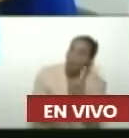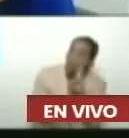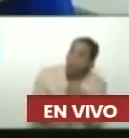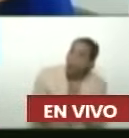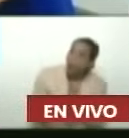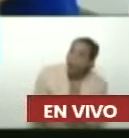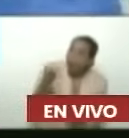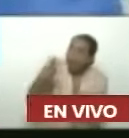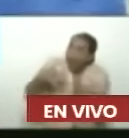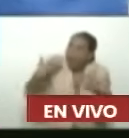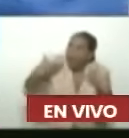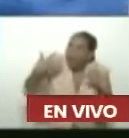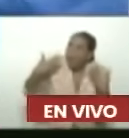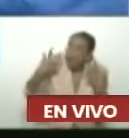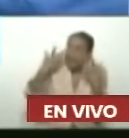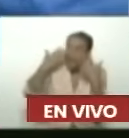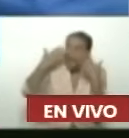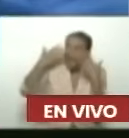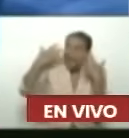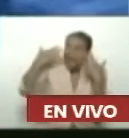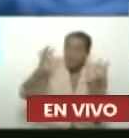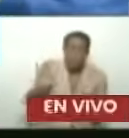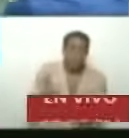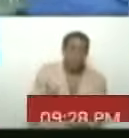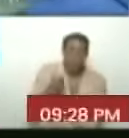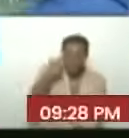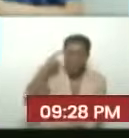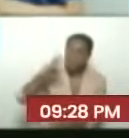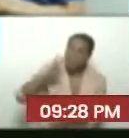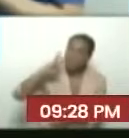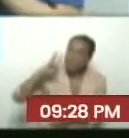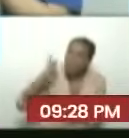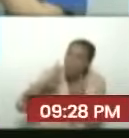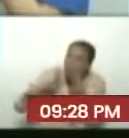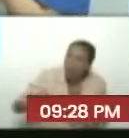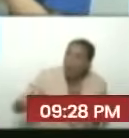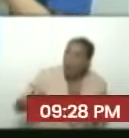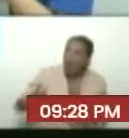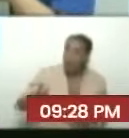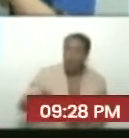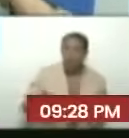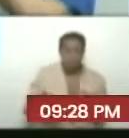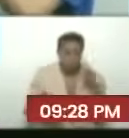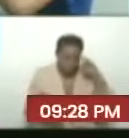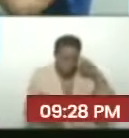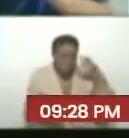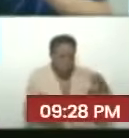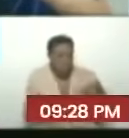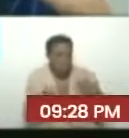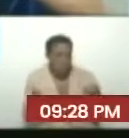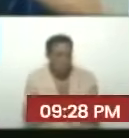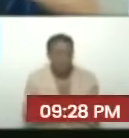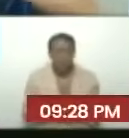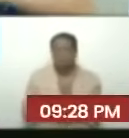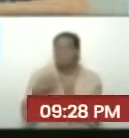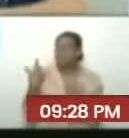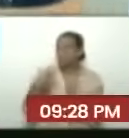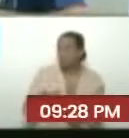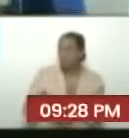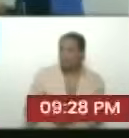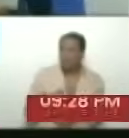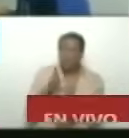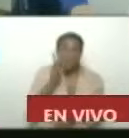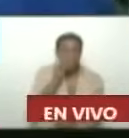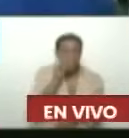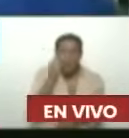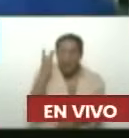emoción fue demasiado grande, me brillaron los ojos porque no lo podía creer. Como cualquier ¿tú lo recuerdas juguete clarito el momento? ¿Ah? Bueno, mis